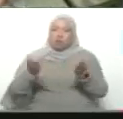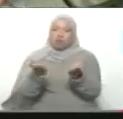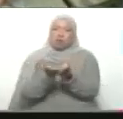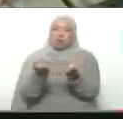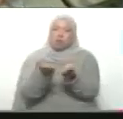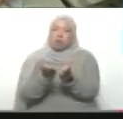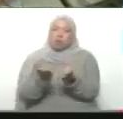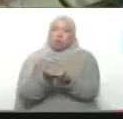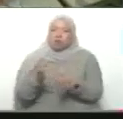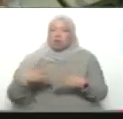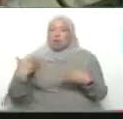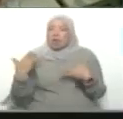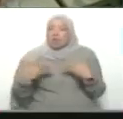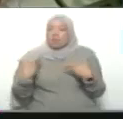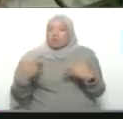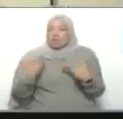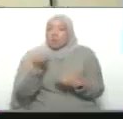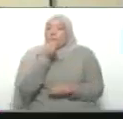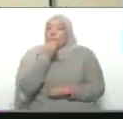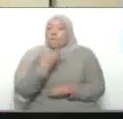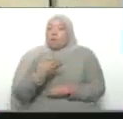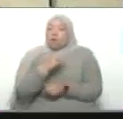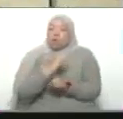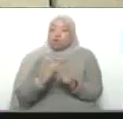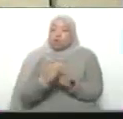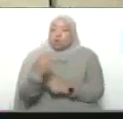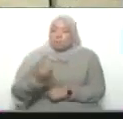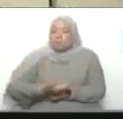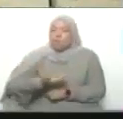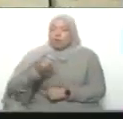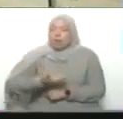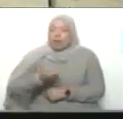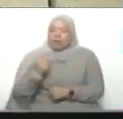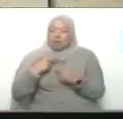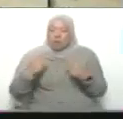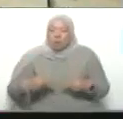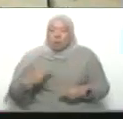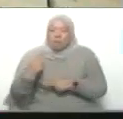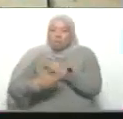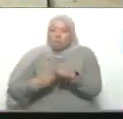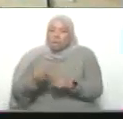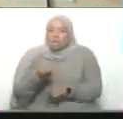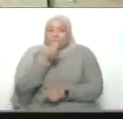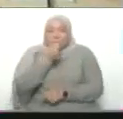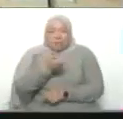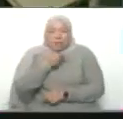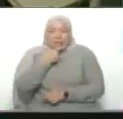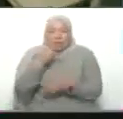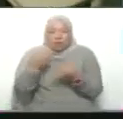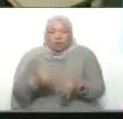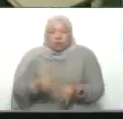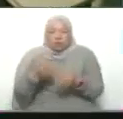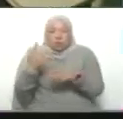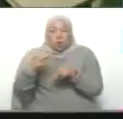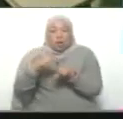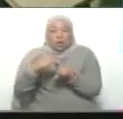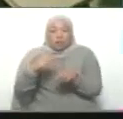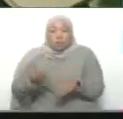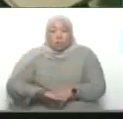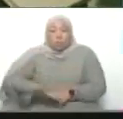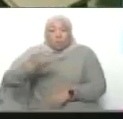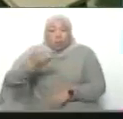clase es un acontecimiento cultural, humano, bello, un